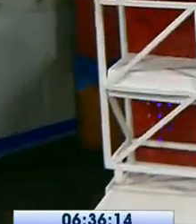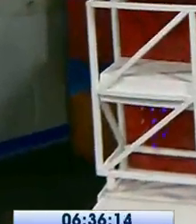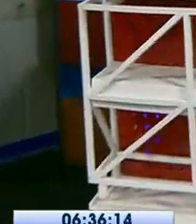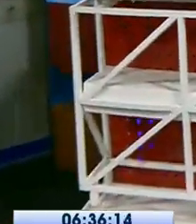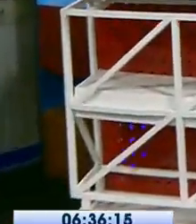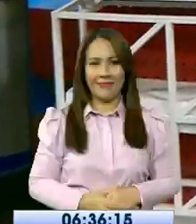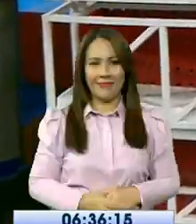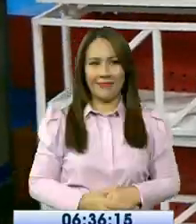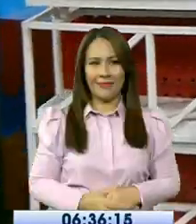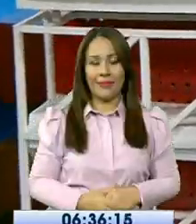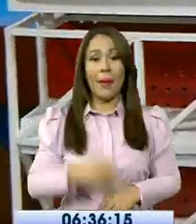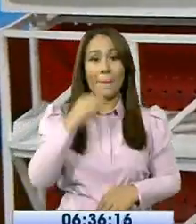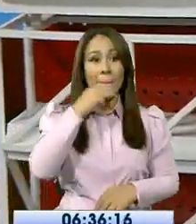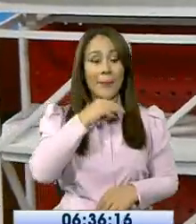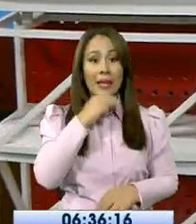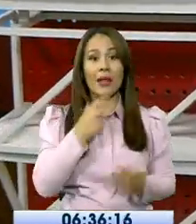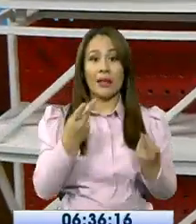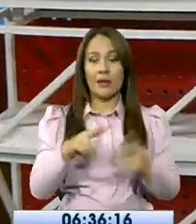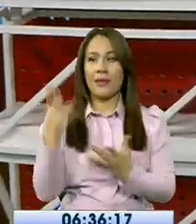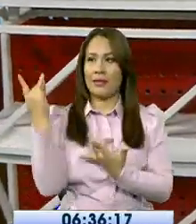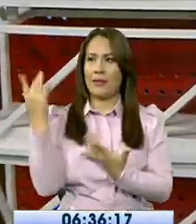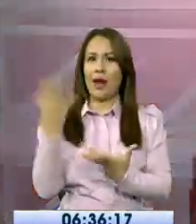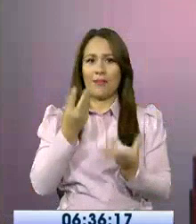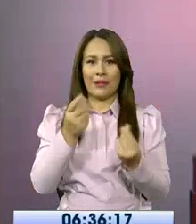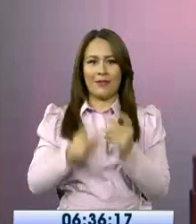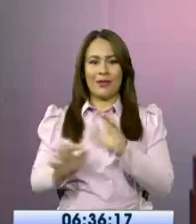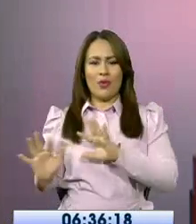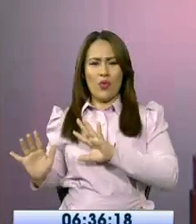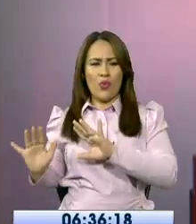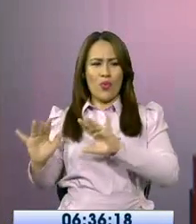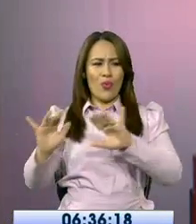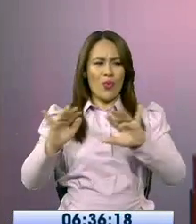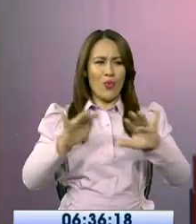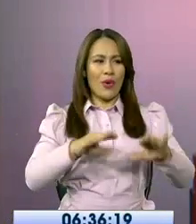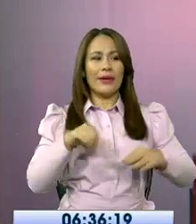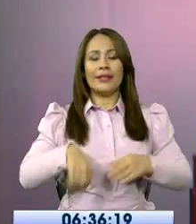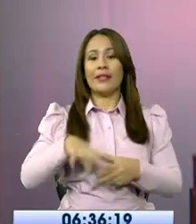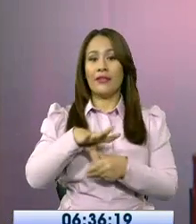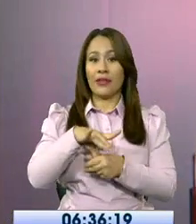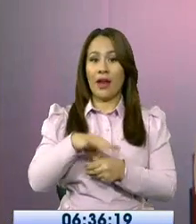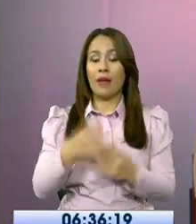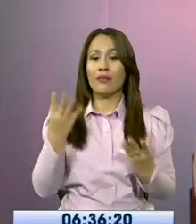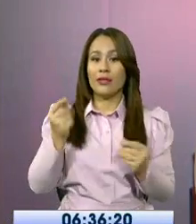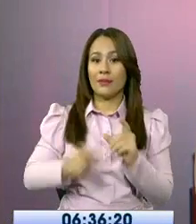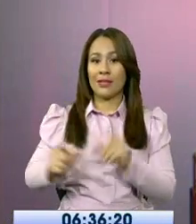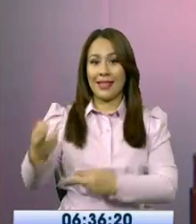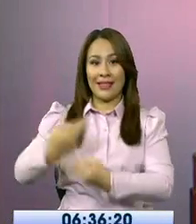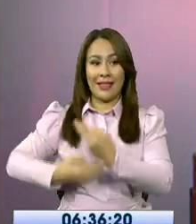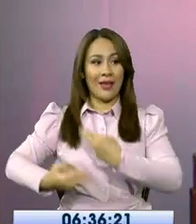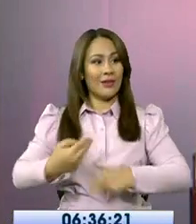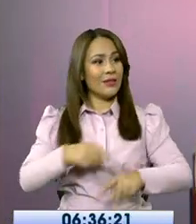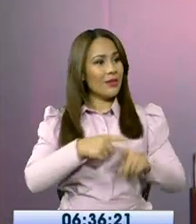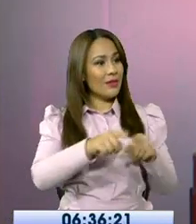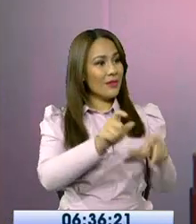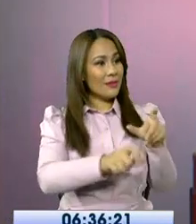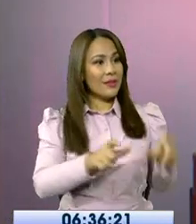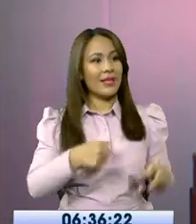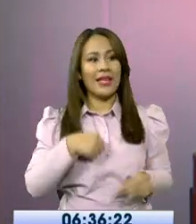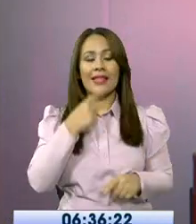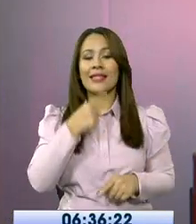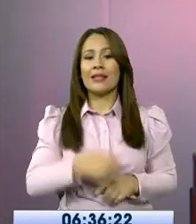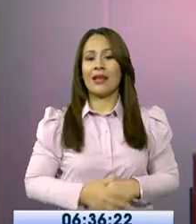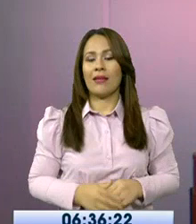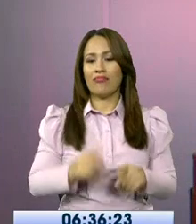Bueno, y Manta espera la llegada de gran cantidad de turistas para este feriado. Comerciantes y operadores turísticos ofrecen